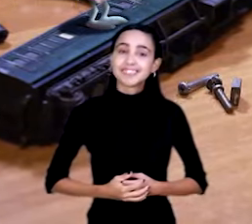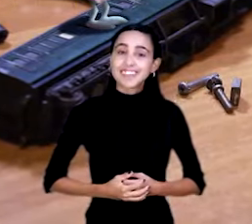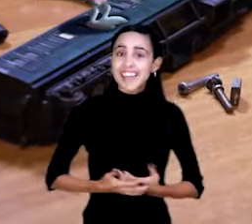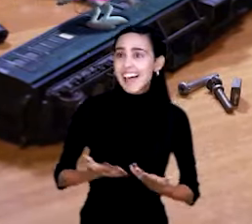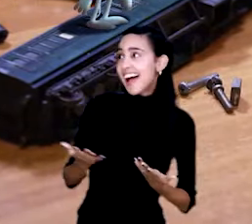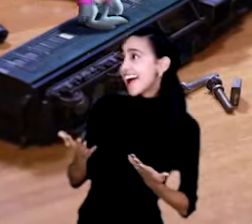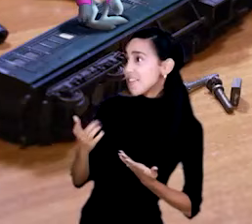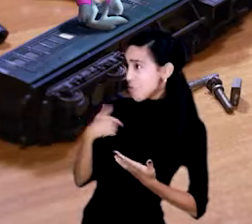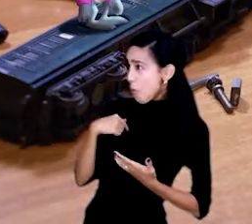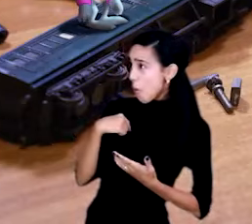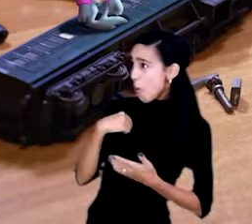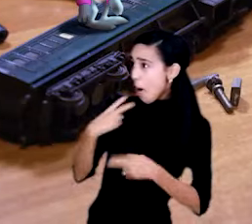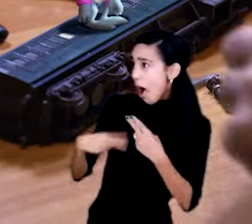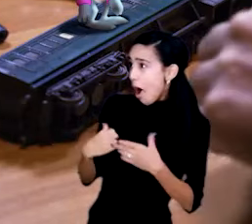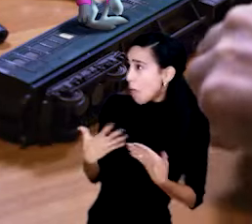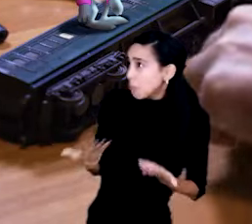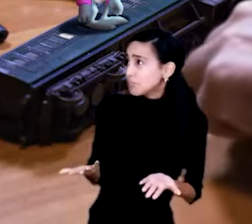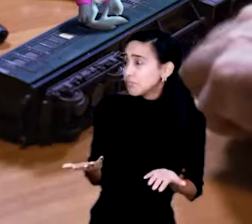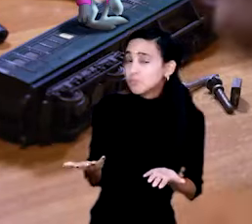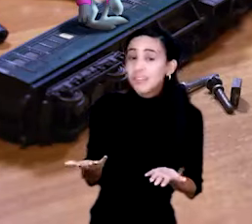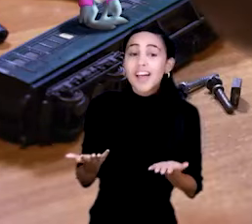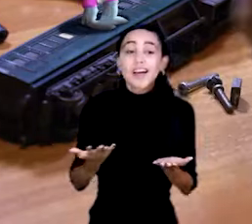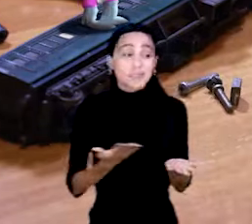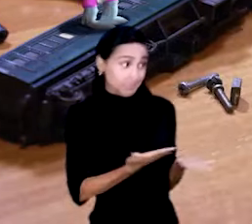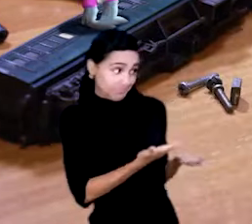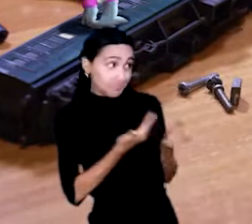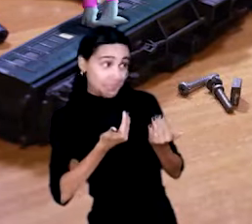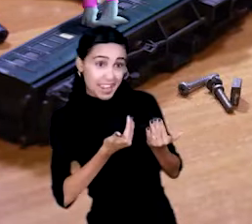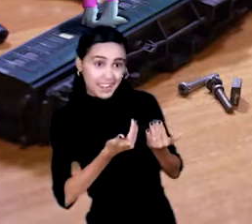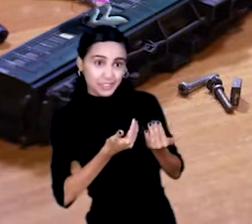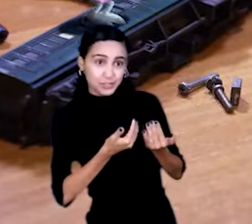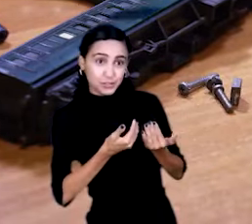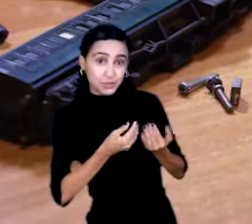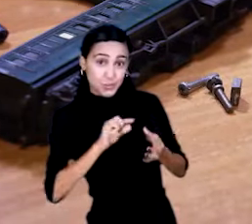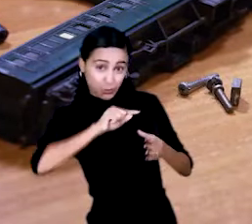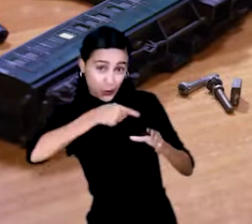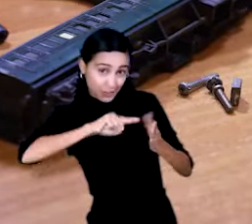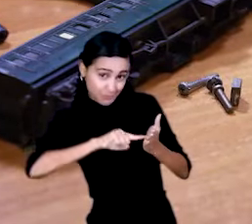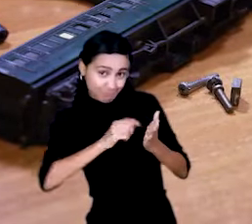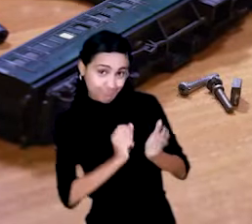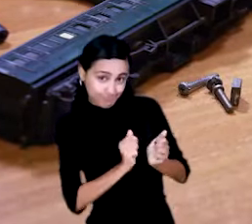¿Qué puedo hacer, Pipo? Ven, sostén este tornillo.